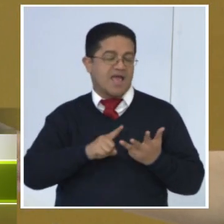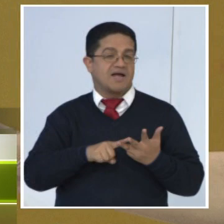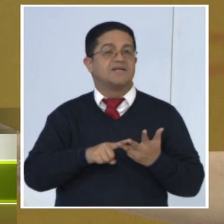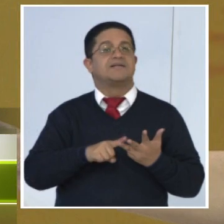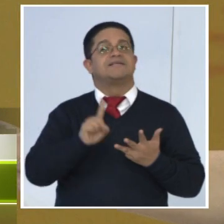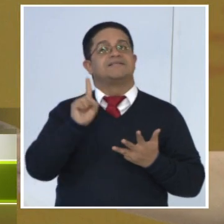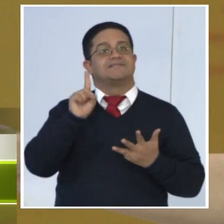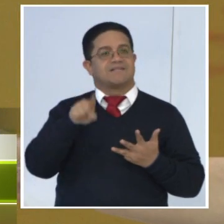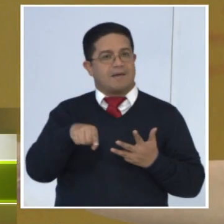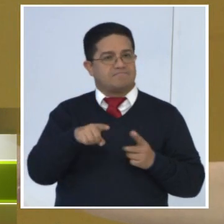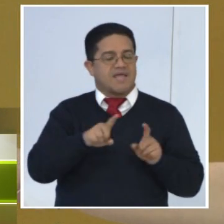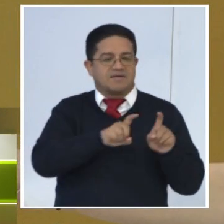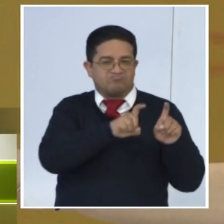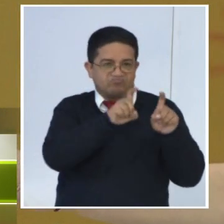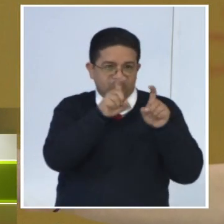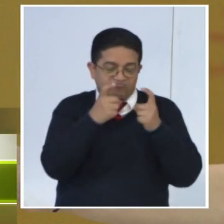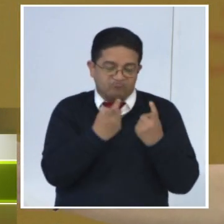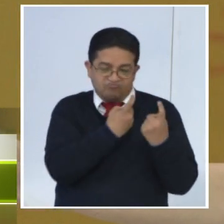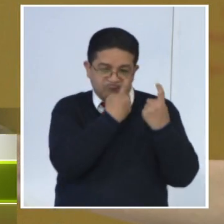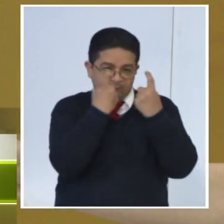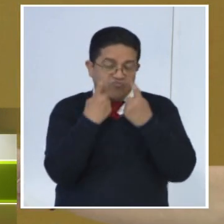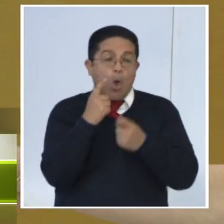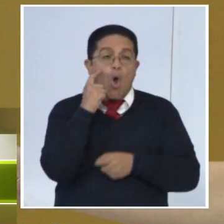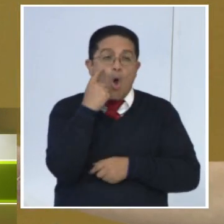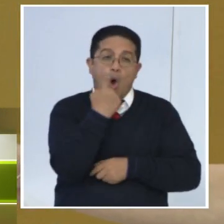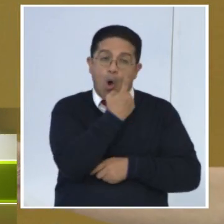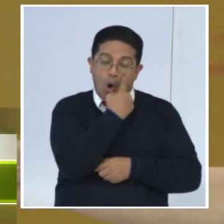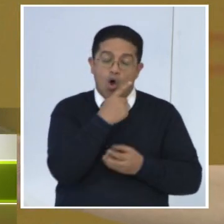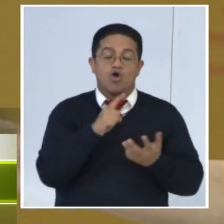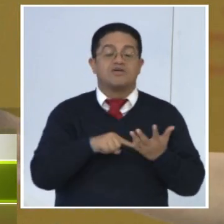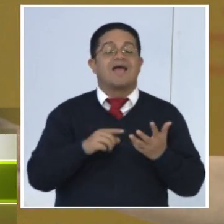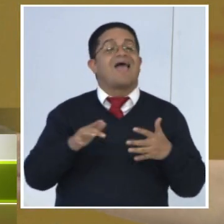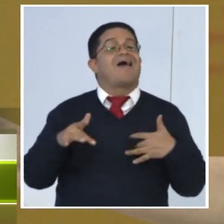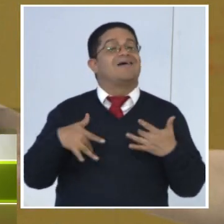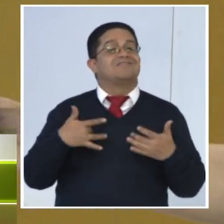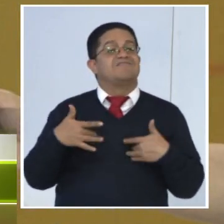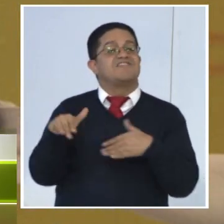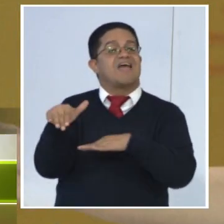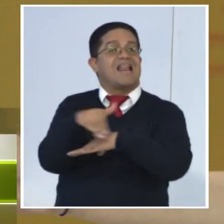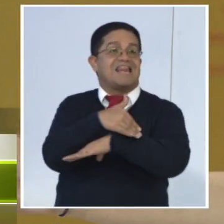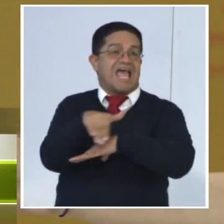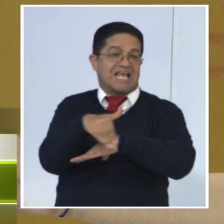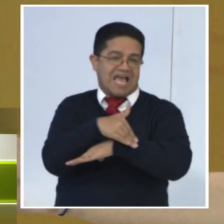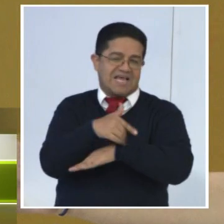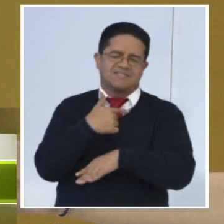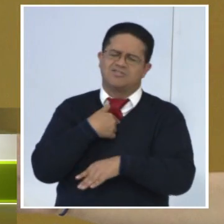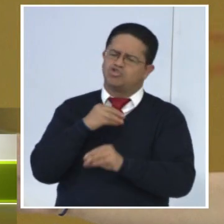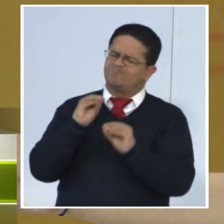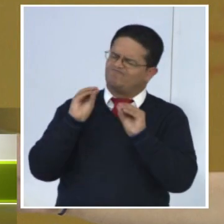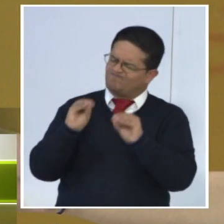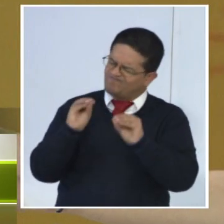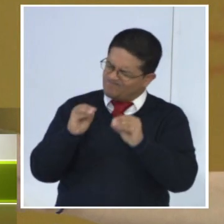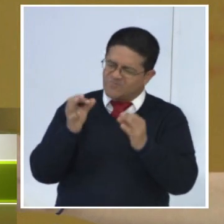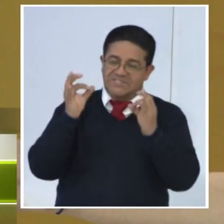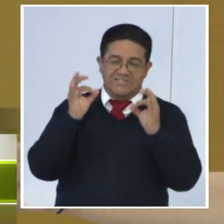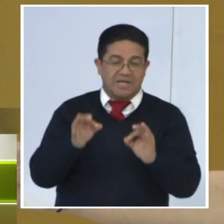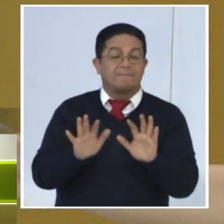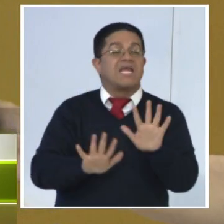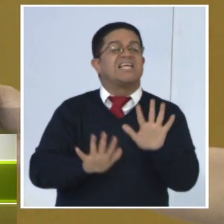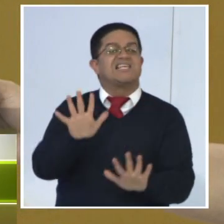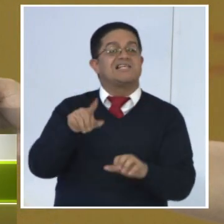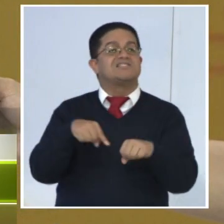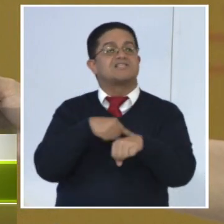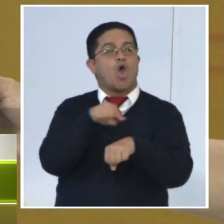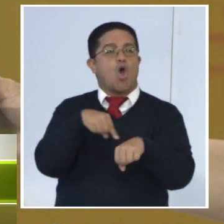la evaluación oftalmológica de la que hemos hablado. Actividades al aire libre, no me canso de recordárselo a los pacientes, 8 o 15 horas